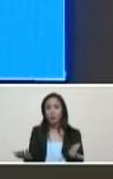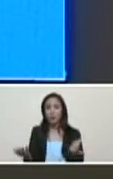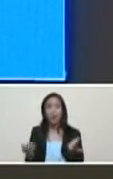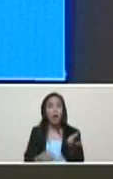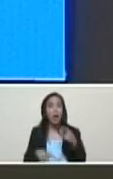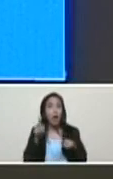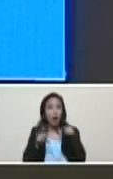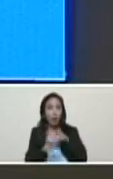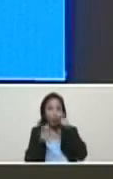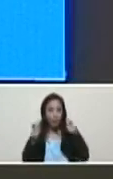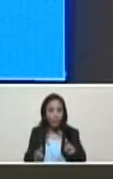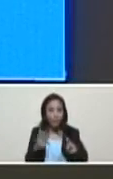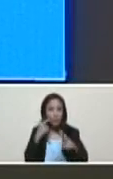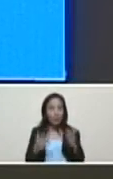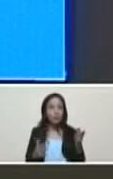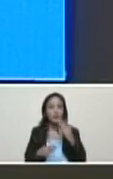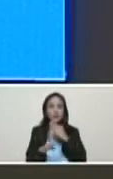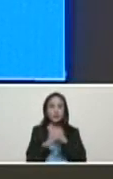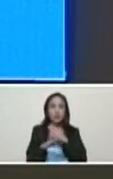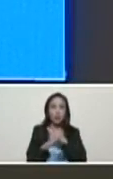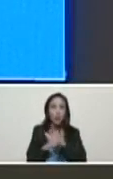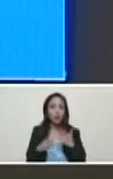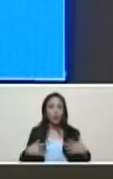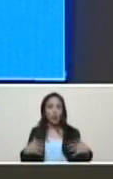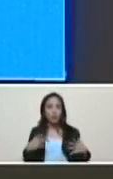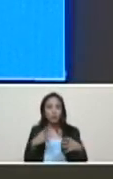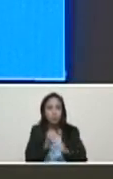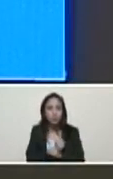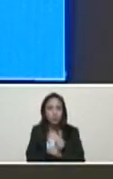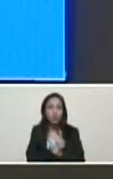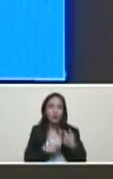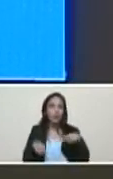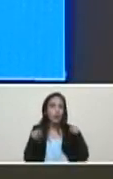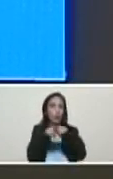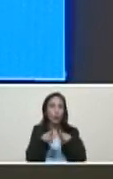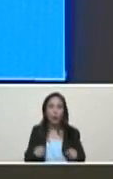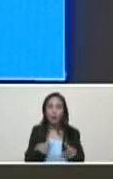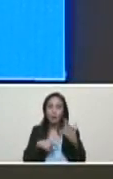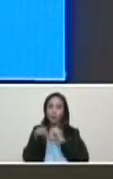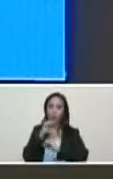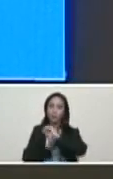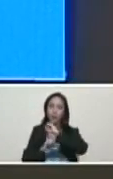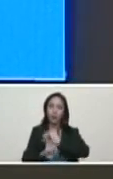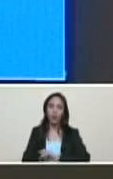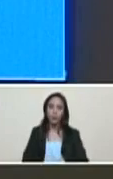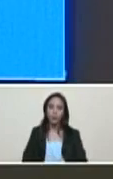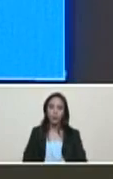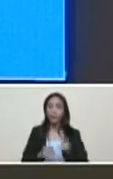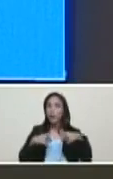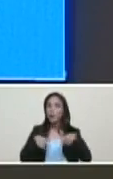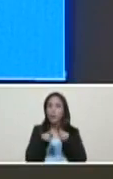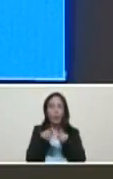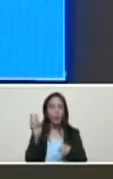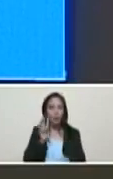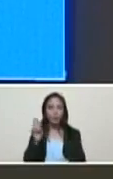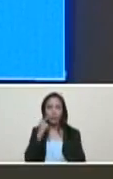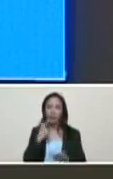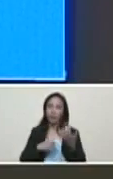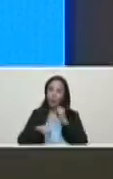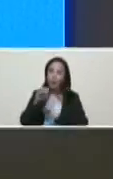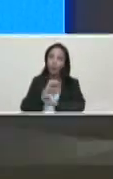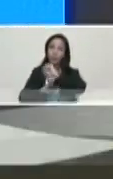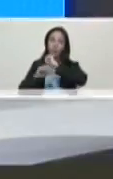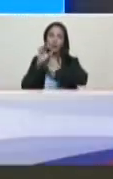queda ansía por merecer igual suerte. Lo mismo es para Venezuela, combatir contra